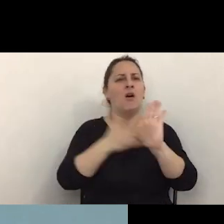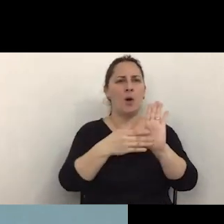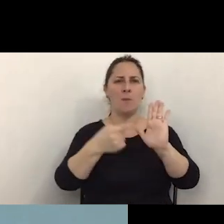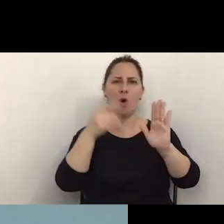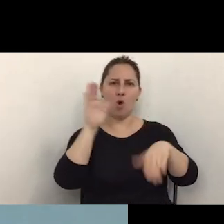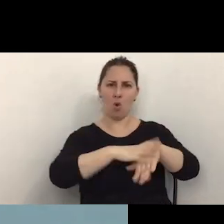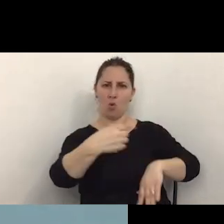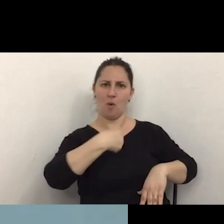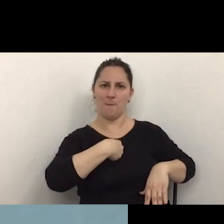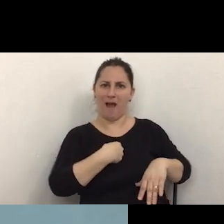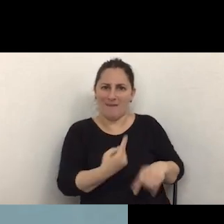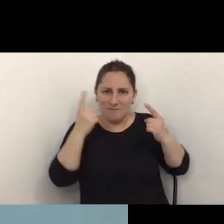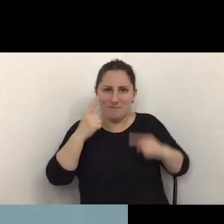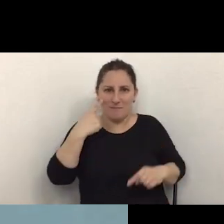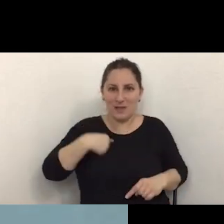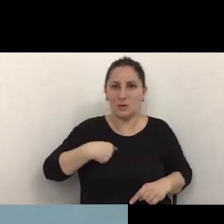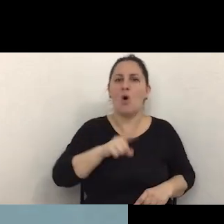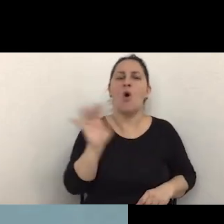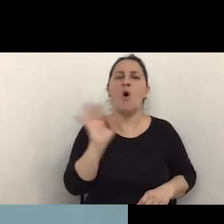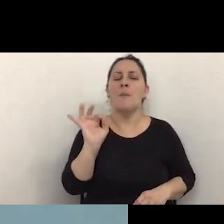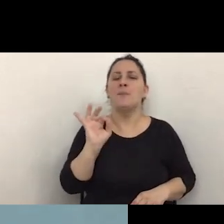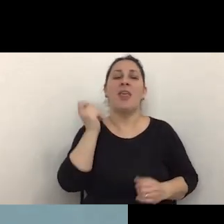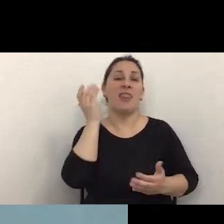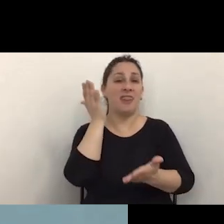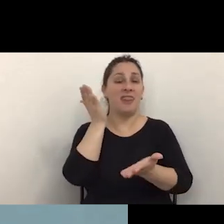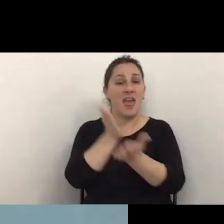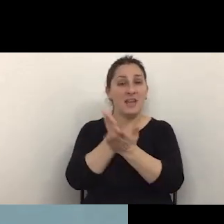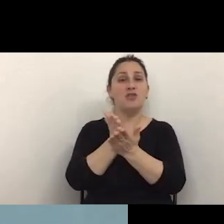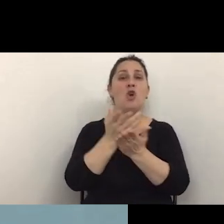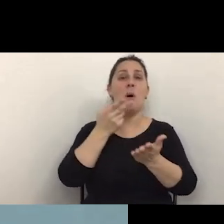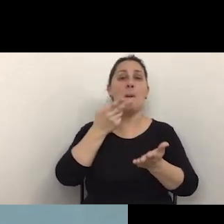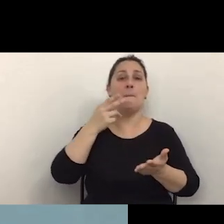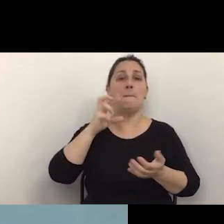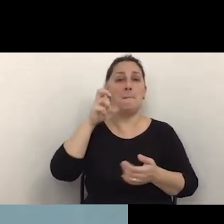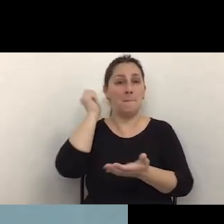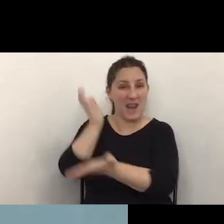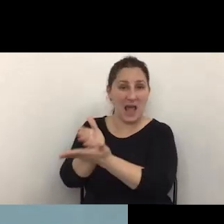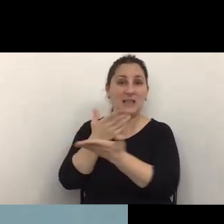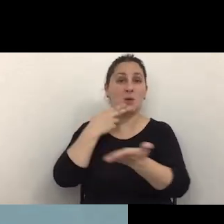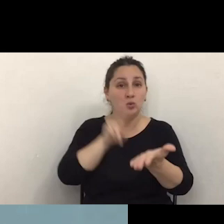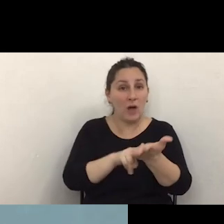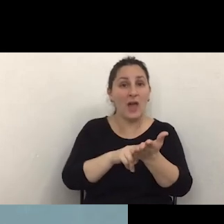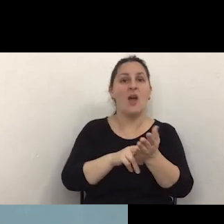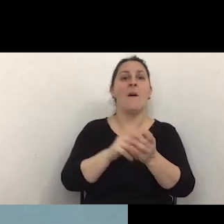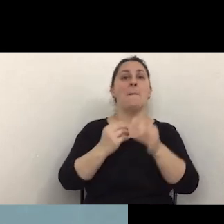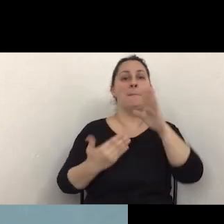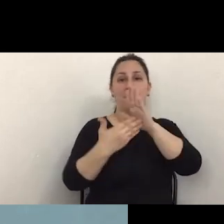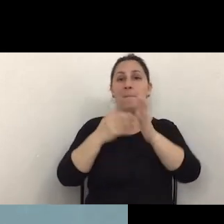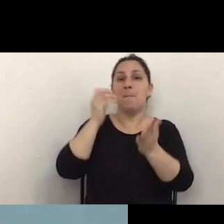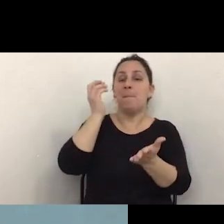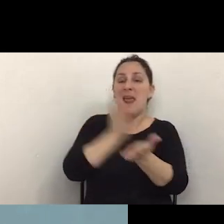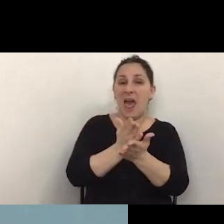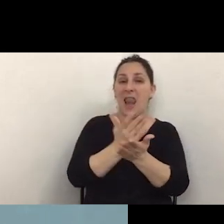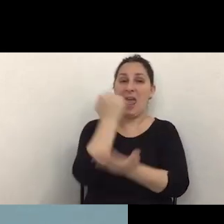autoincriminación, relacionados con... Porque el derecho penal tributario es una rama del derecho penal económico que